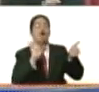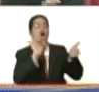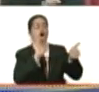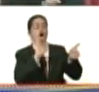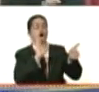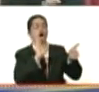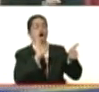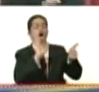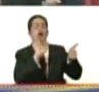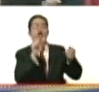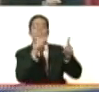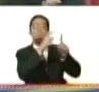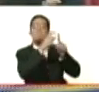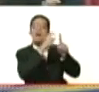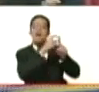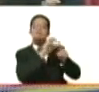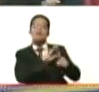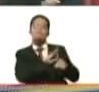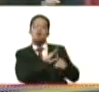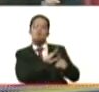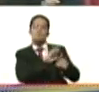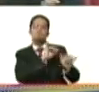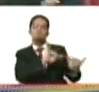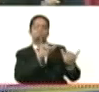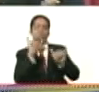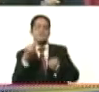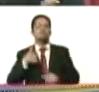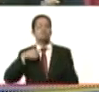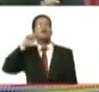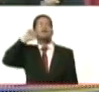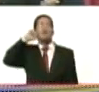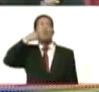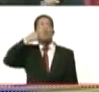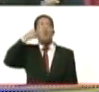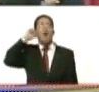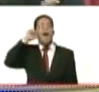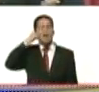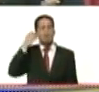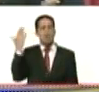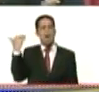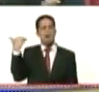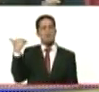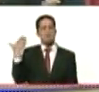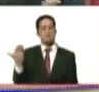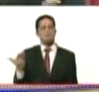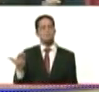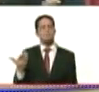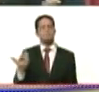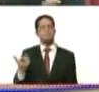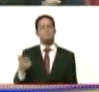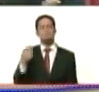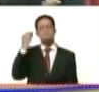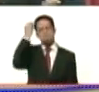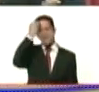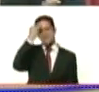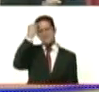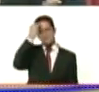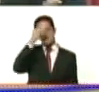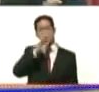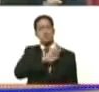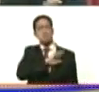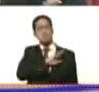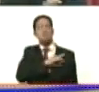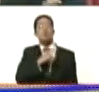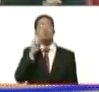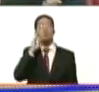pensamiento. Yo recuerdo mucho aquel pensamiento que se hizo, no